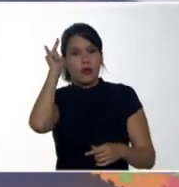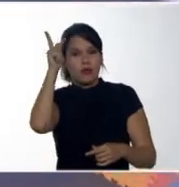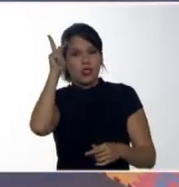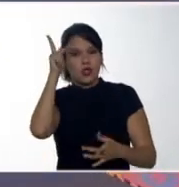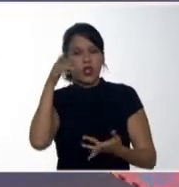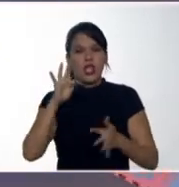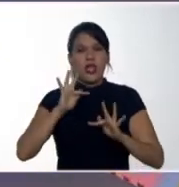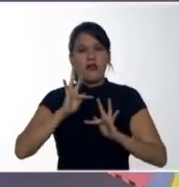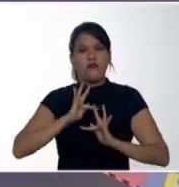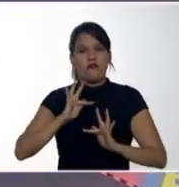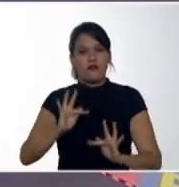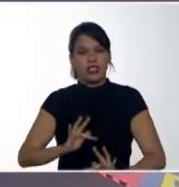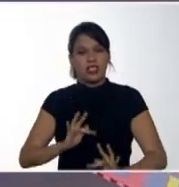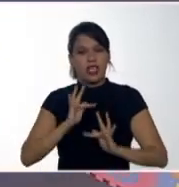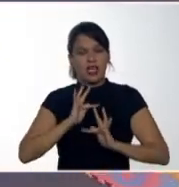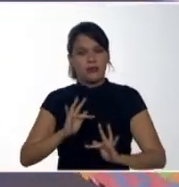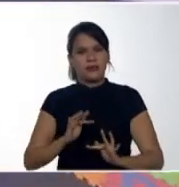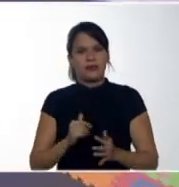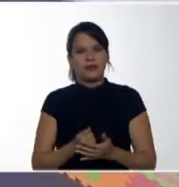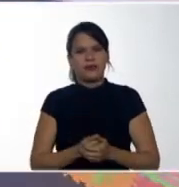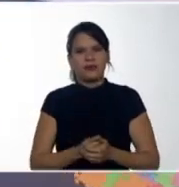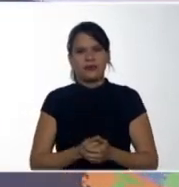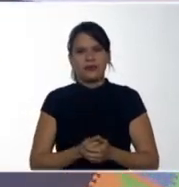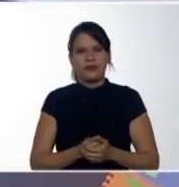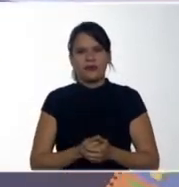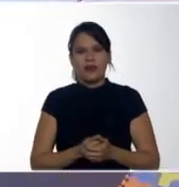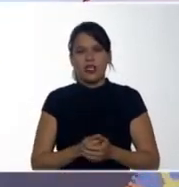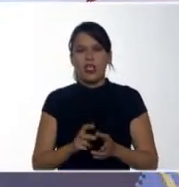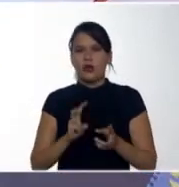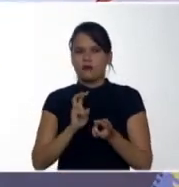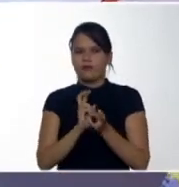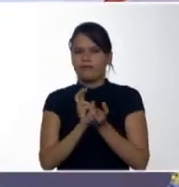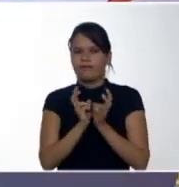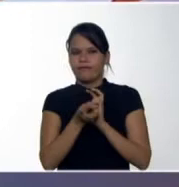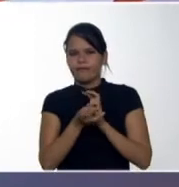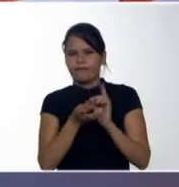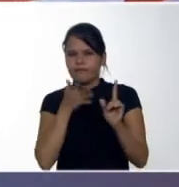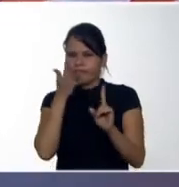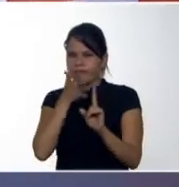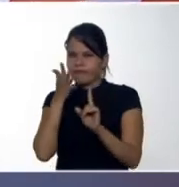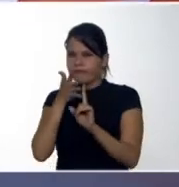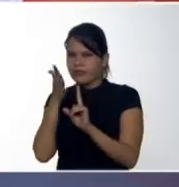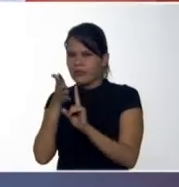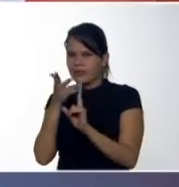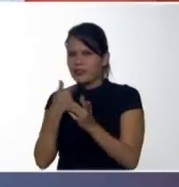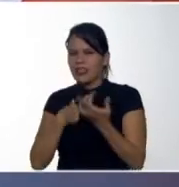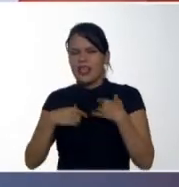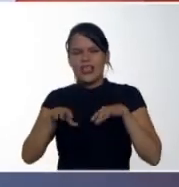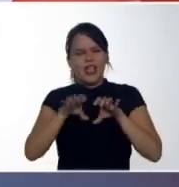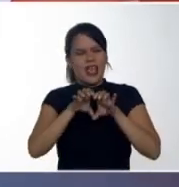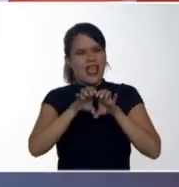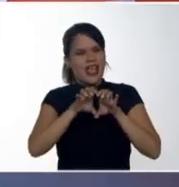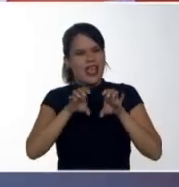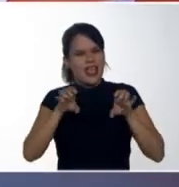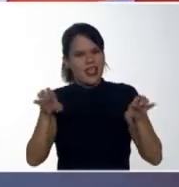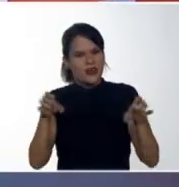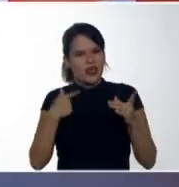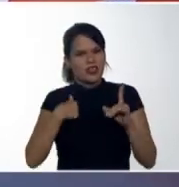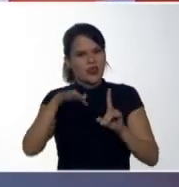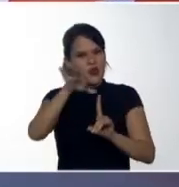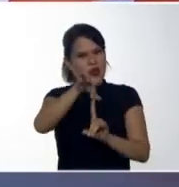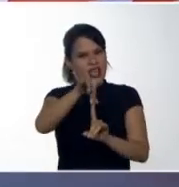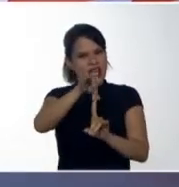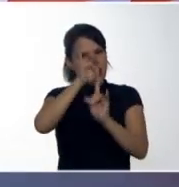en el área de formación de física y tendremos las adaptaciones curriculares del día gracias a la profesora Sarín Herrera en